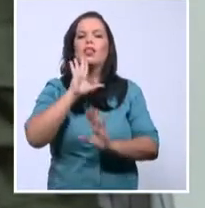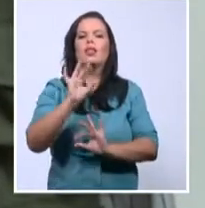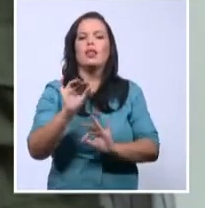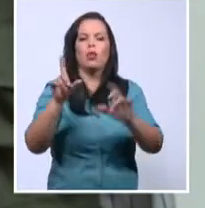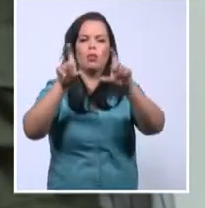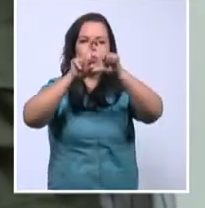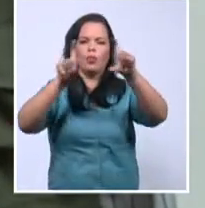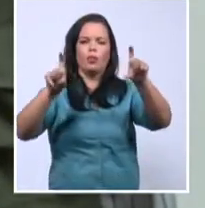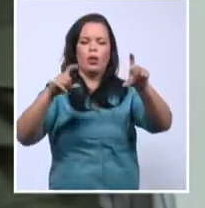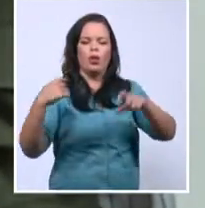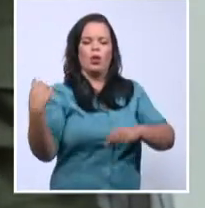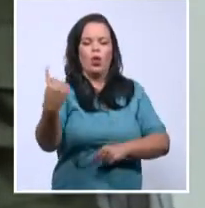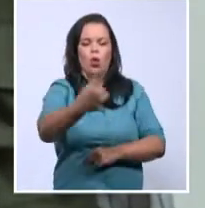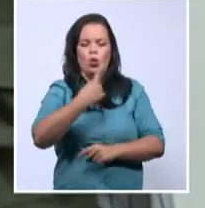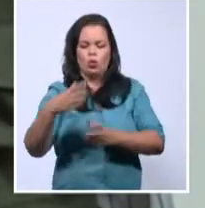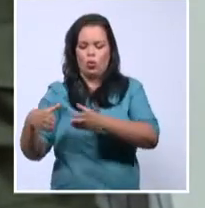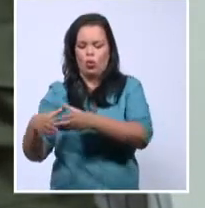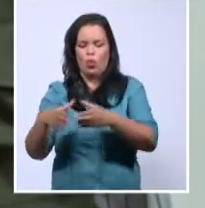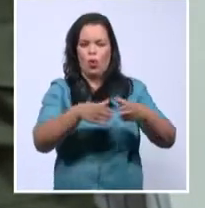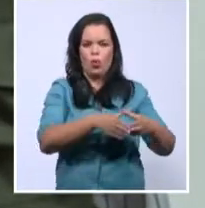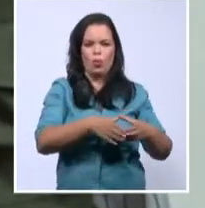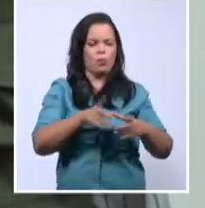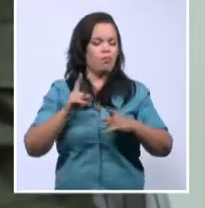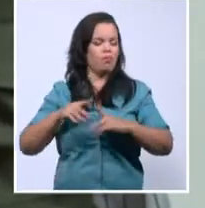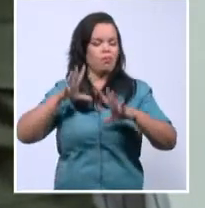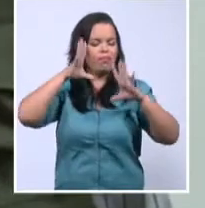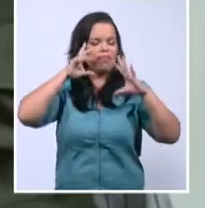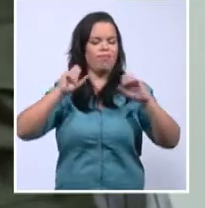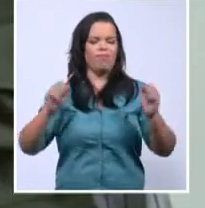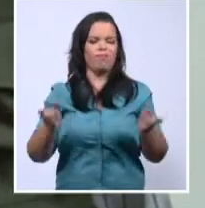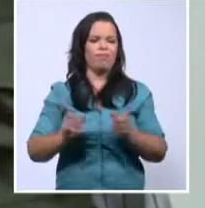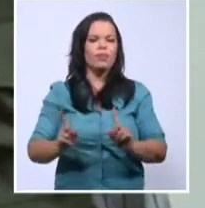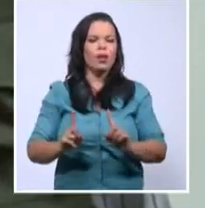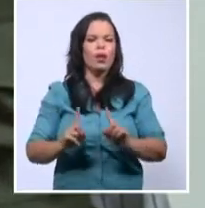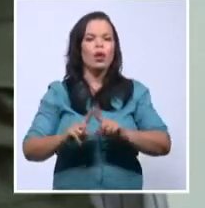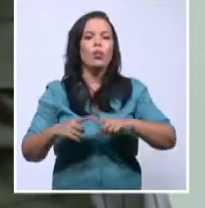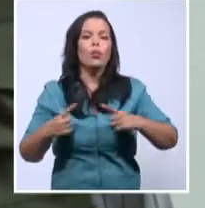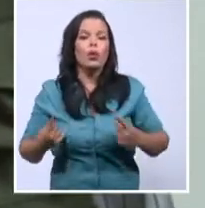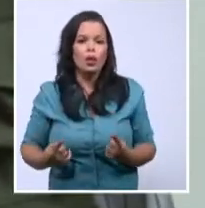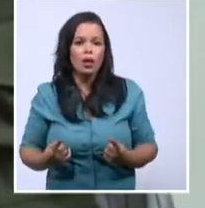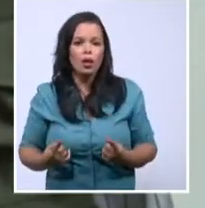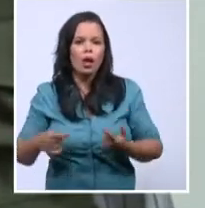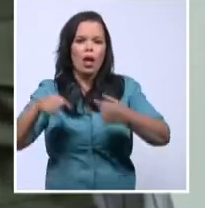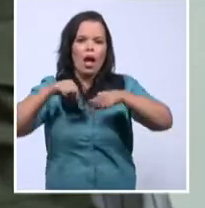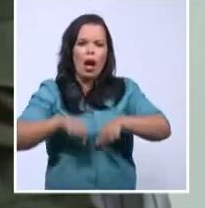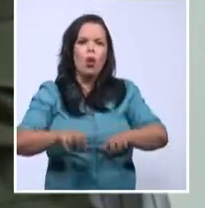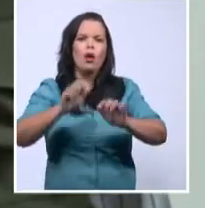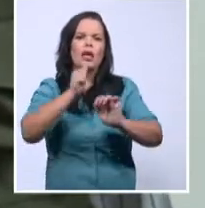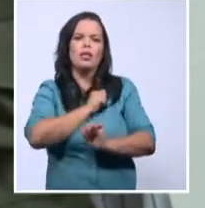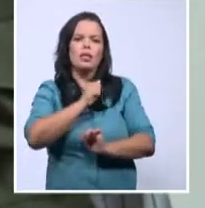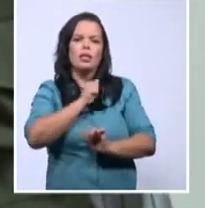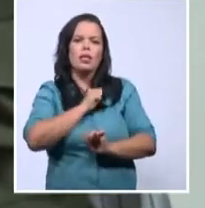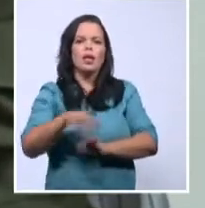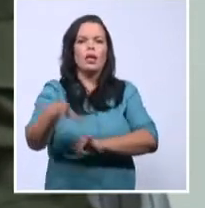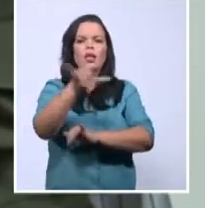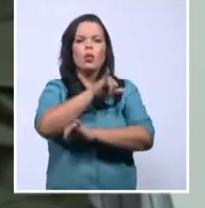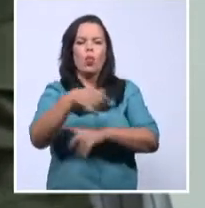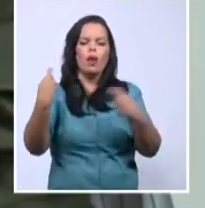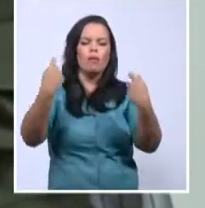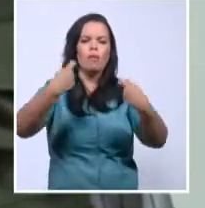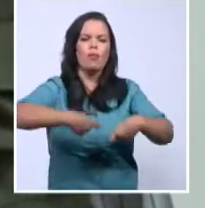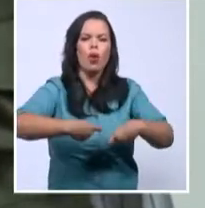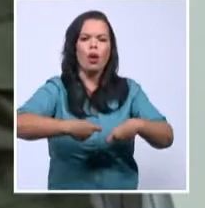Maceo, en el exacto momento en que otra vez Martínez Campos está tratando de imponer condiciones. Los revolucionarios cubanos, nuestros